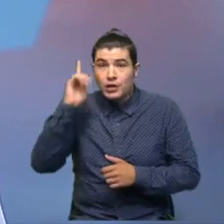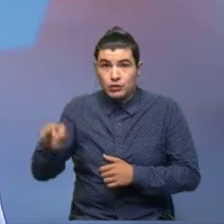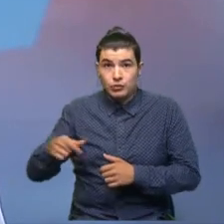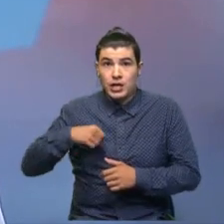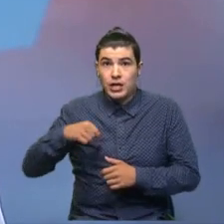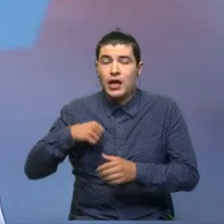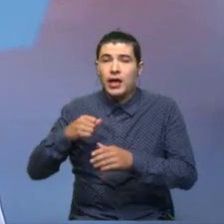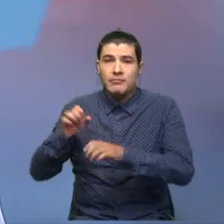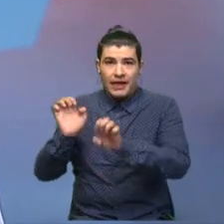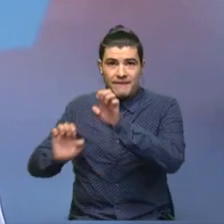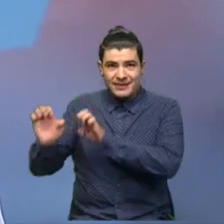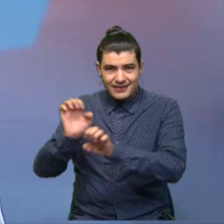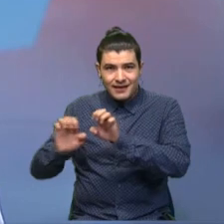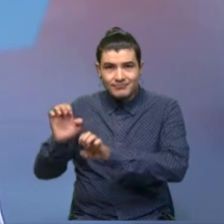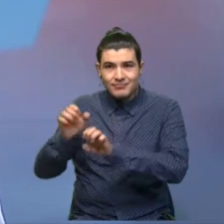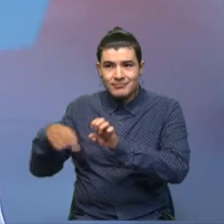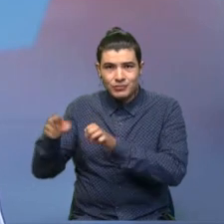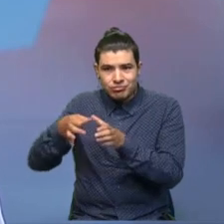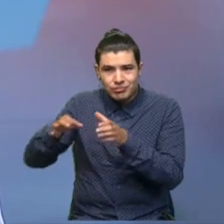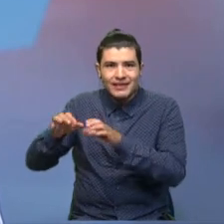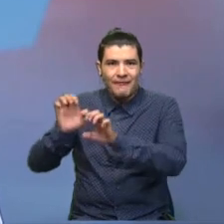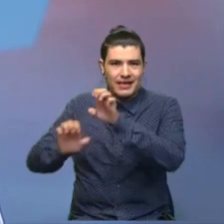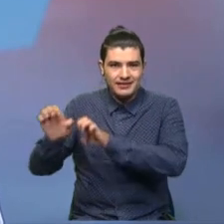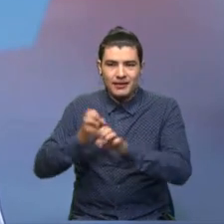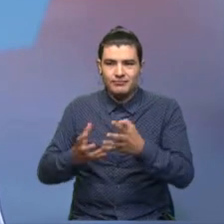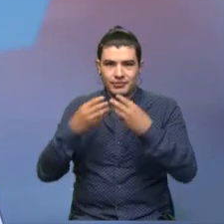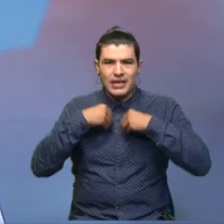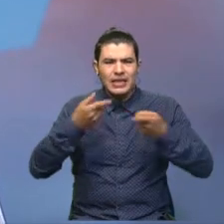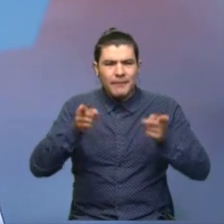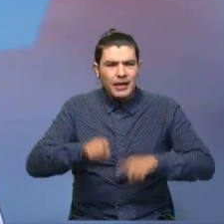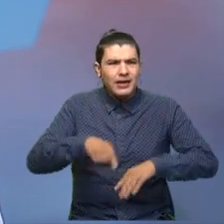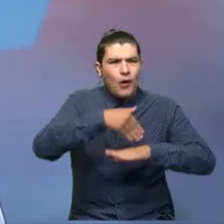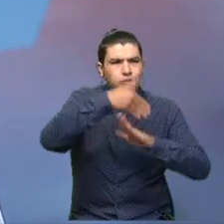probióticos, los alimentos ricos en omega 3 y omega 6, como el aguacate,